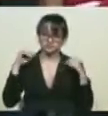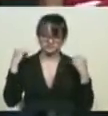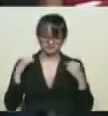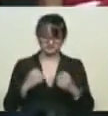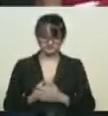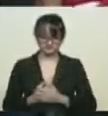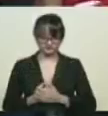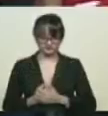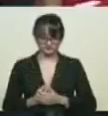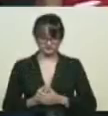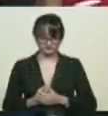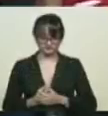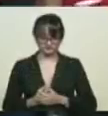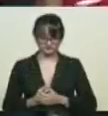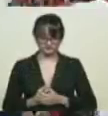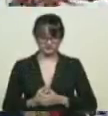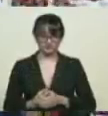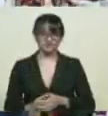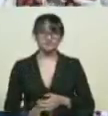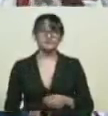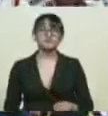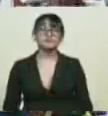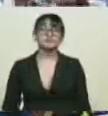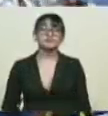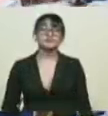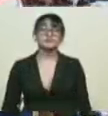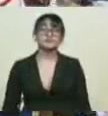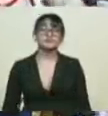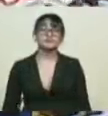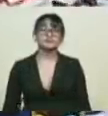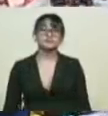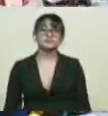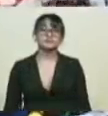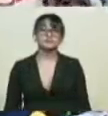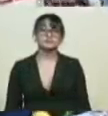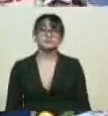Aquí se armó el bochinche, compadre.